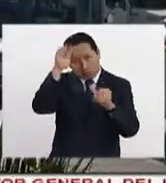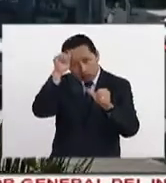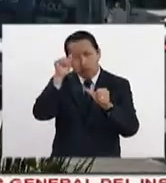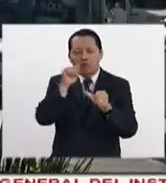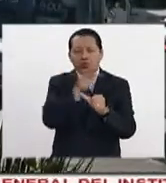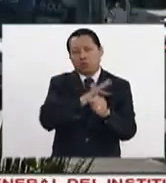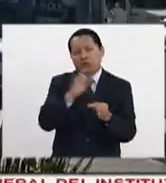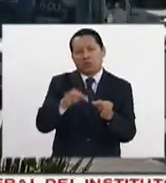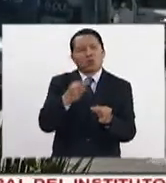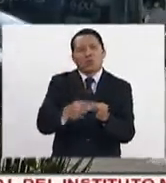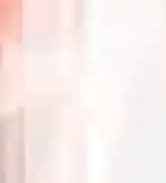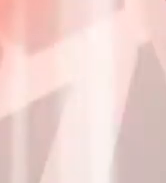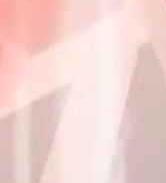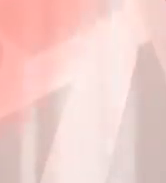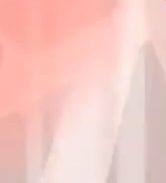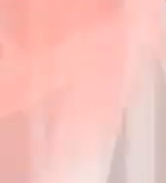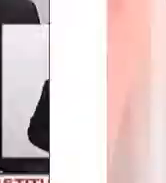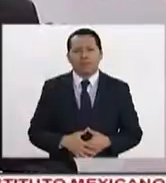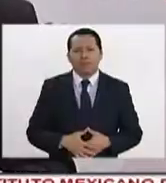finalmente cumplir.